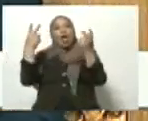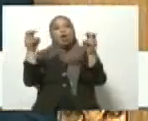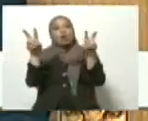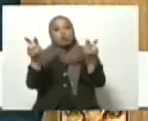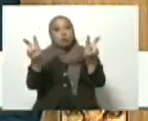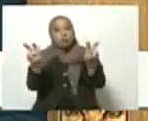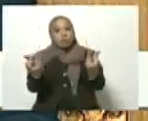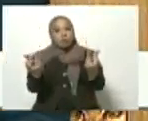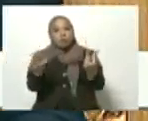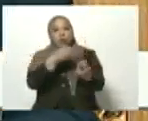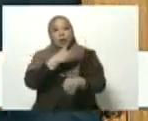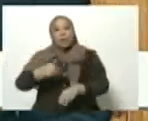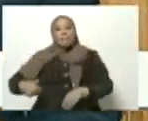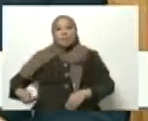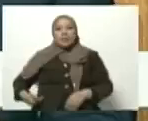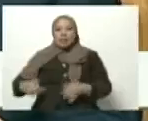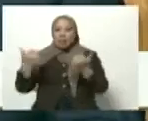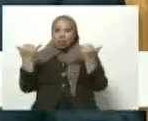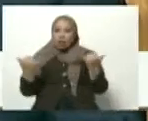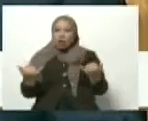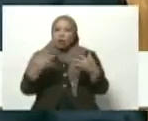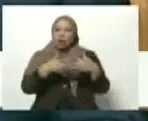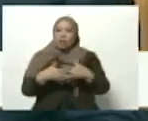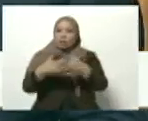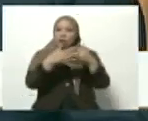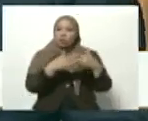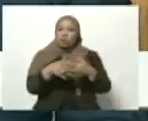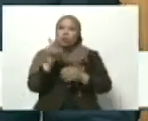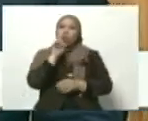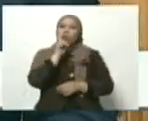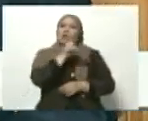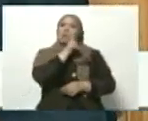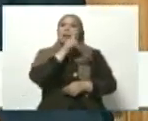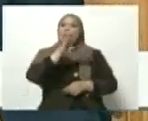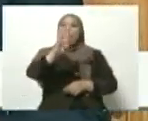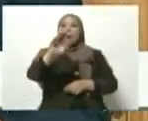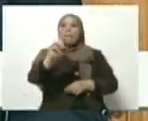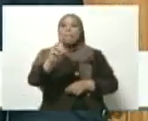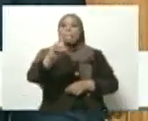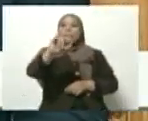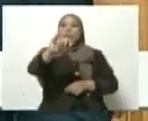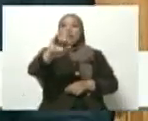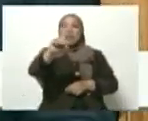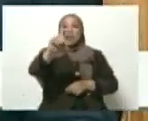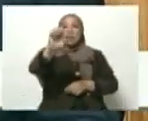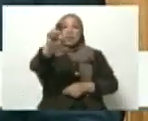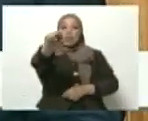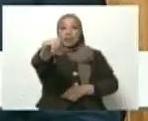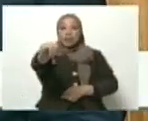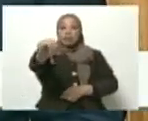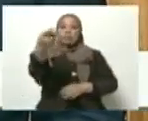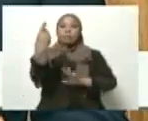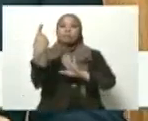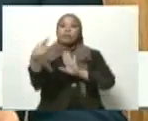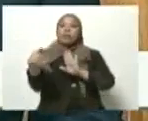todas partes, es que ellos quieren un orden mundial basado en reglas. El problema está en que no dicen que esa regla es el derecho internacional. Ojalá fuera